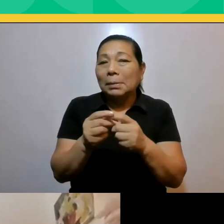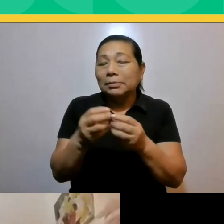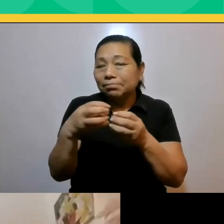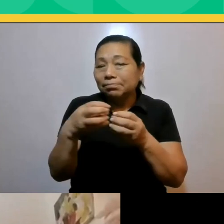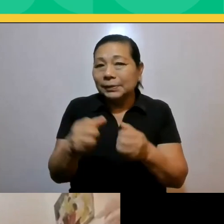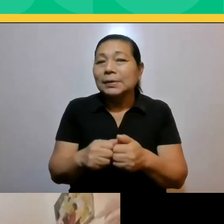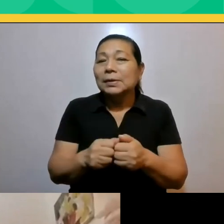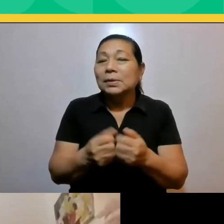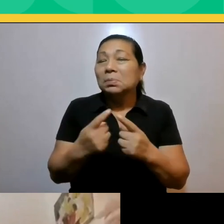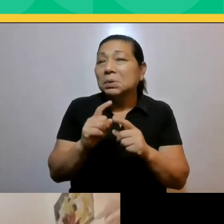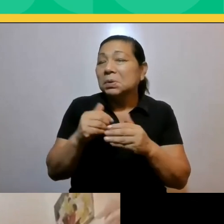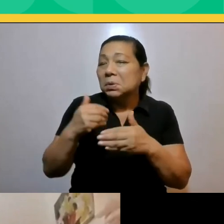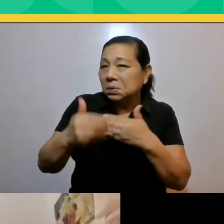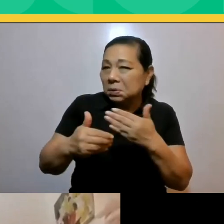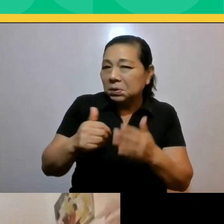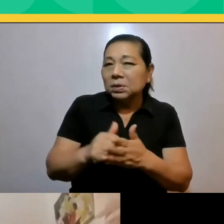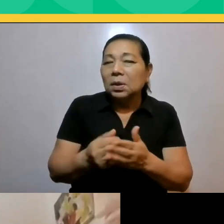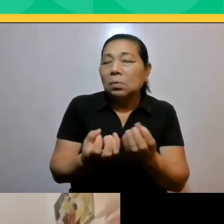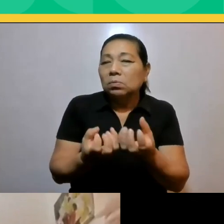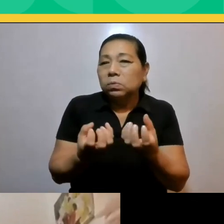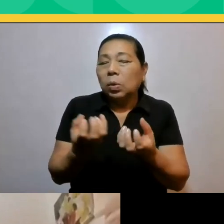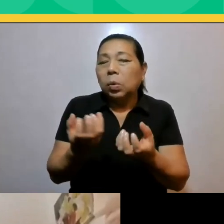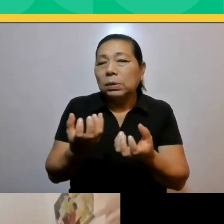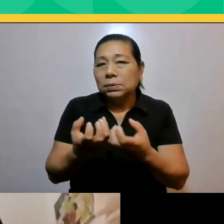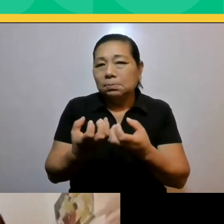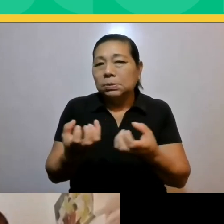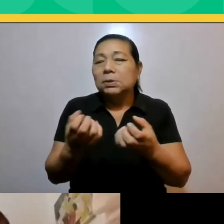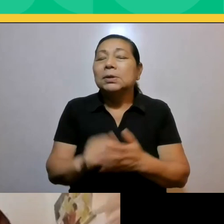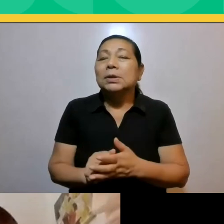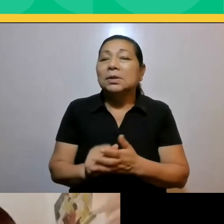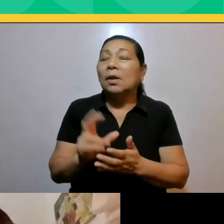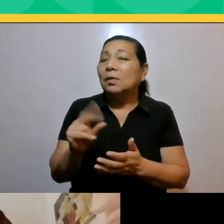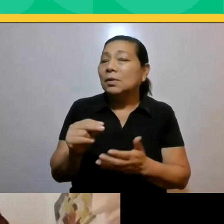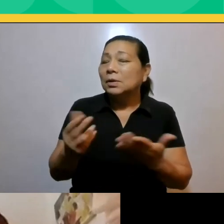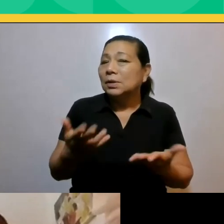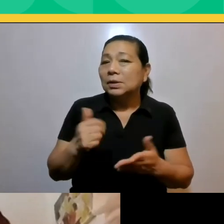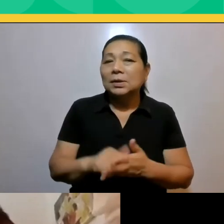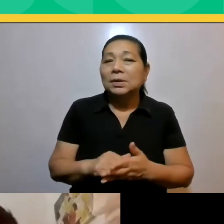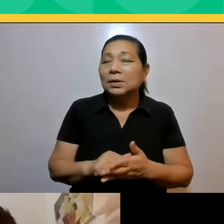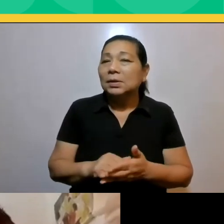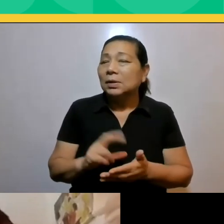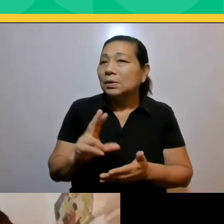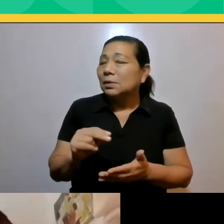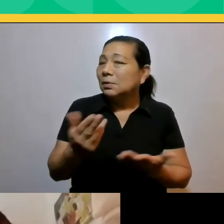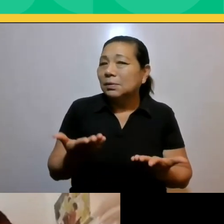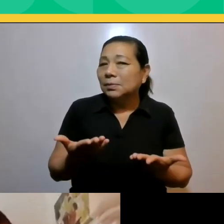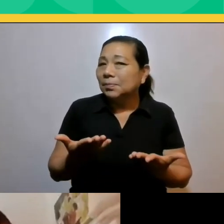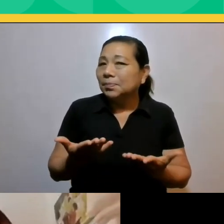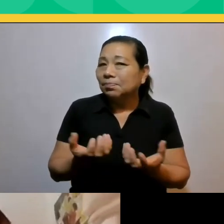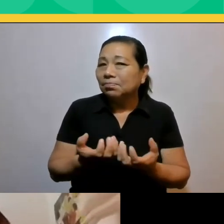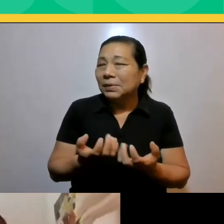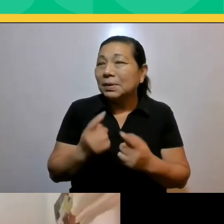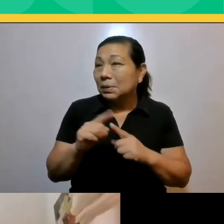perineal, pues va a generar inflamación prostática, que en realidad no es tanta